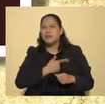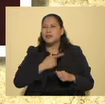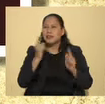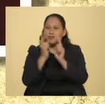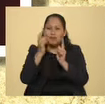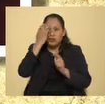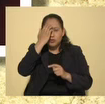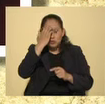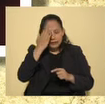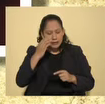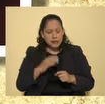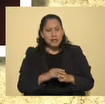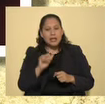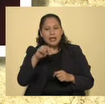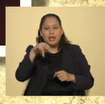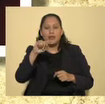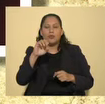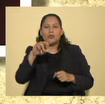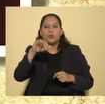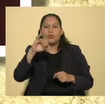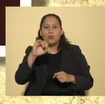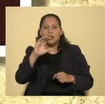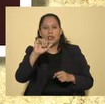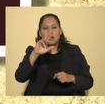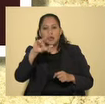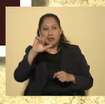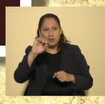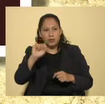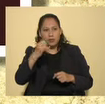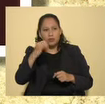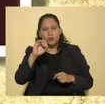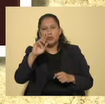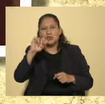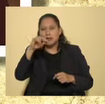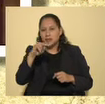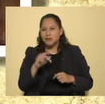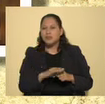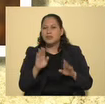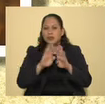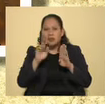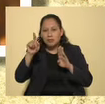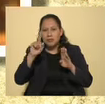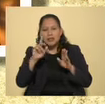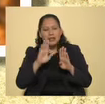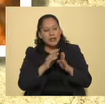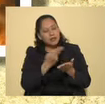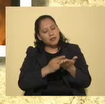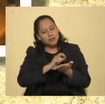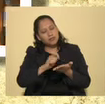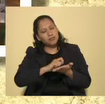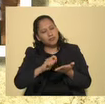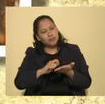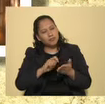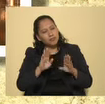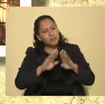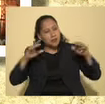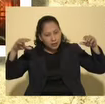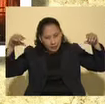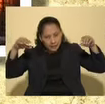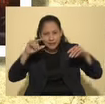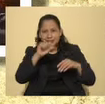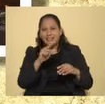conocer a Antonio Carlos Jobim en Ipanema, tomándome una caipiriña, viendo unas garotas, eso hubiera estado increíble.